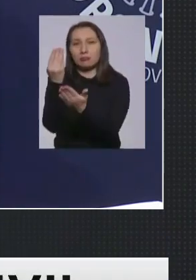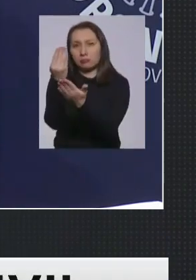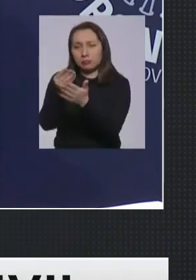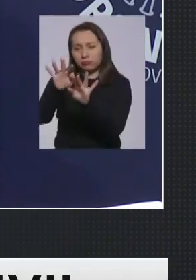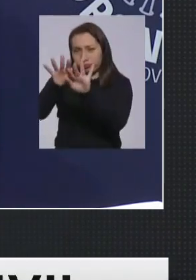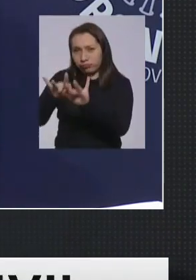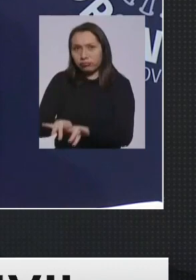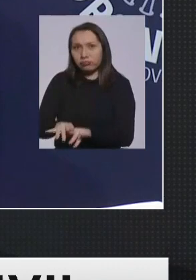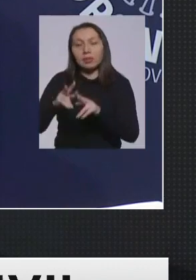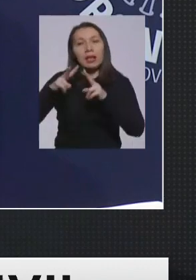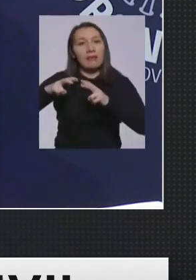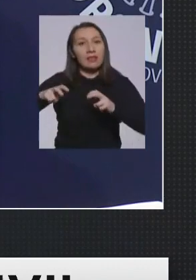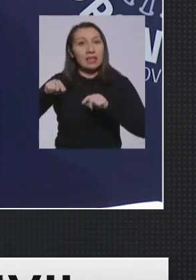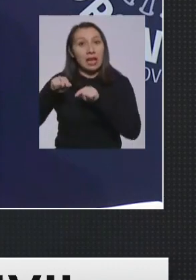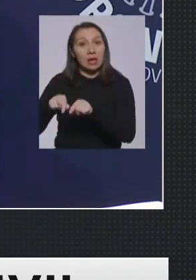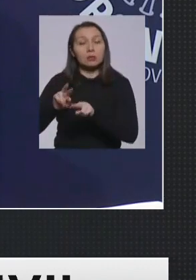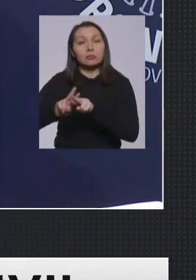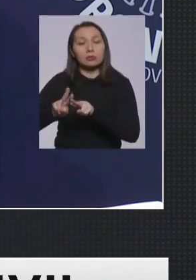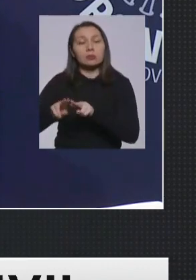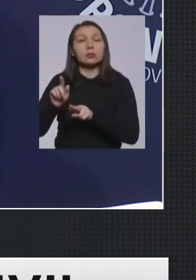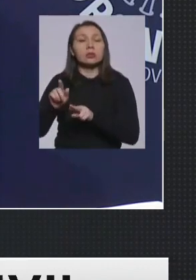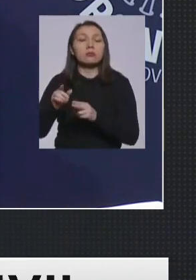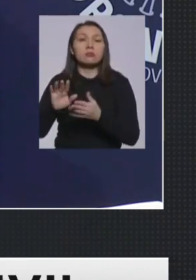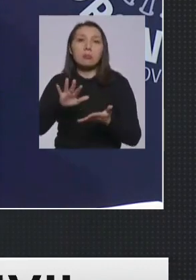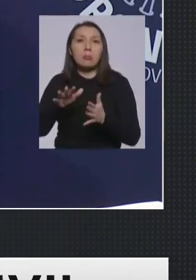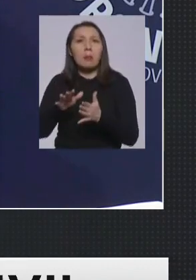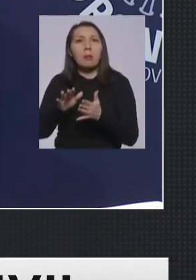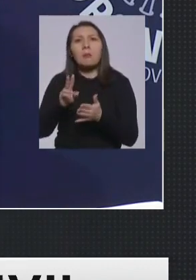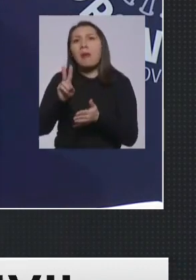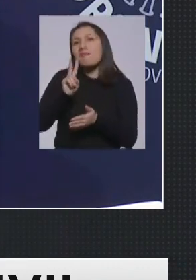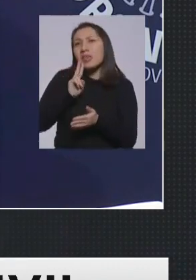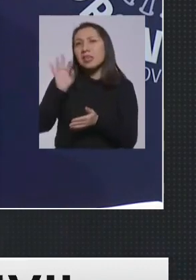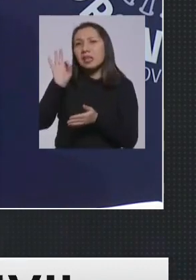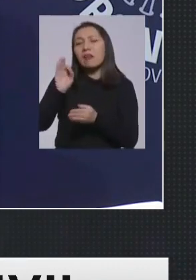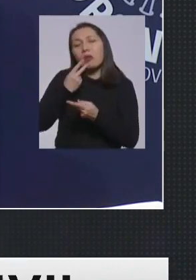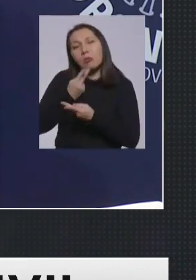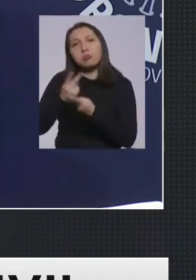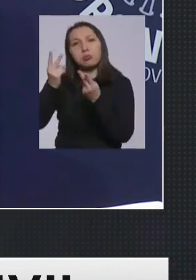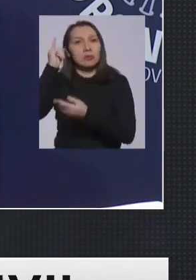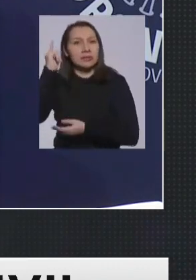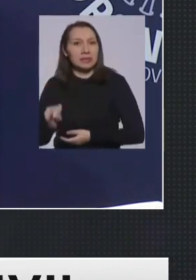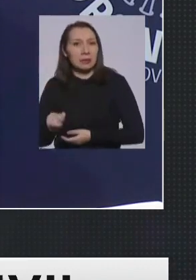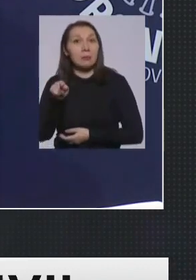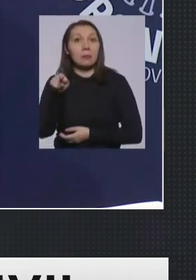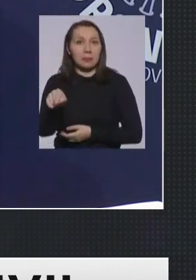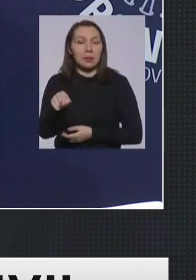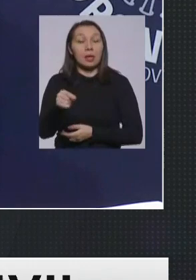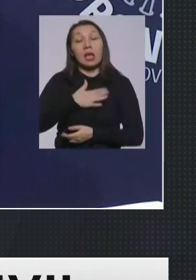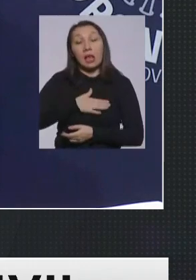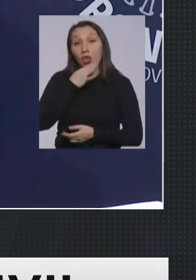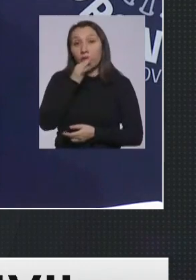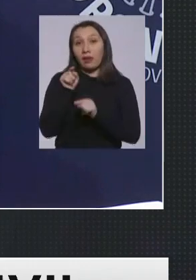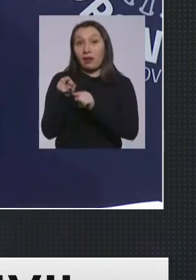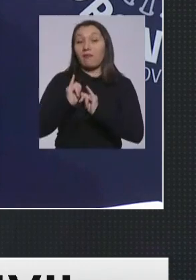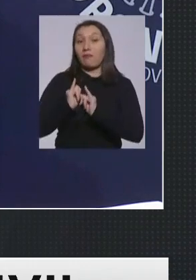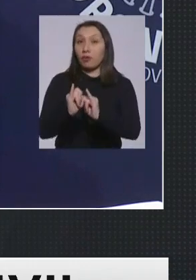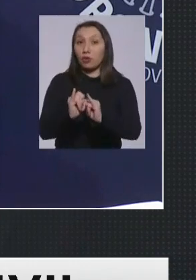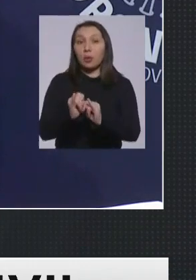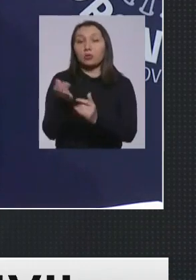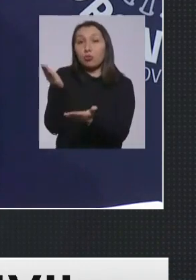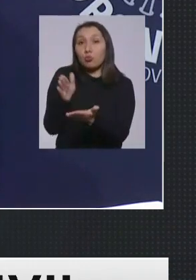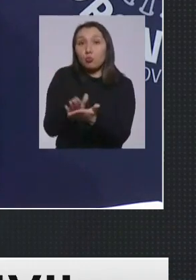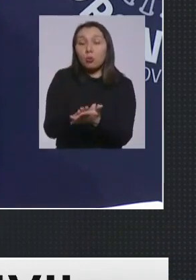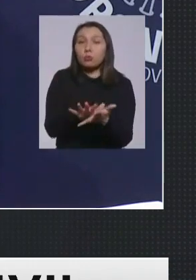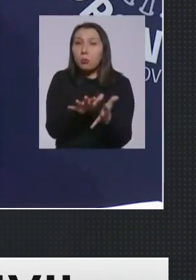de epidemiología que se informa entre los días viernes y sábado esa información y quiero decir que esa información de los